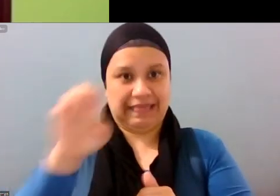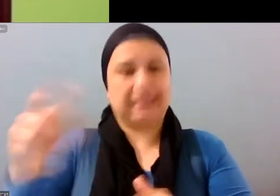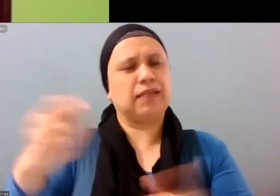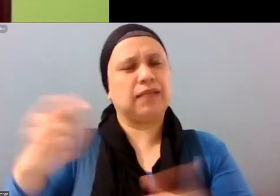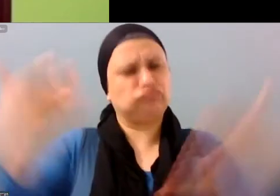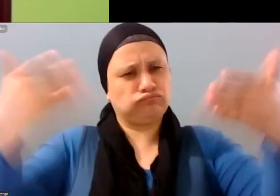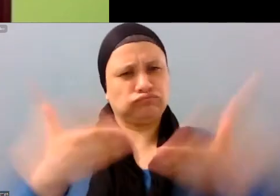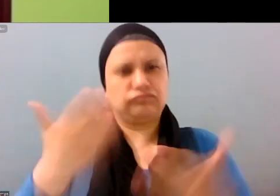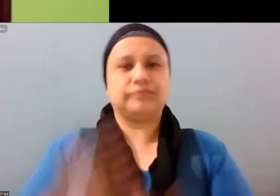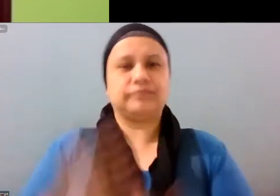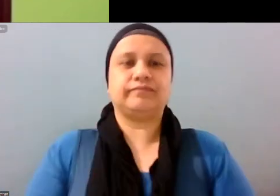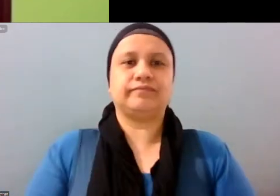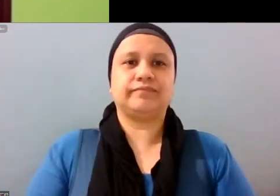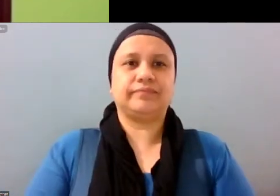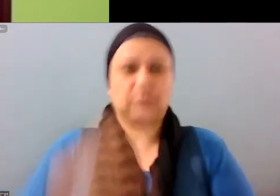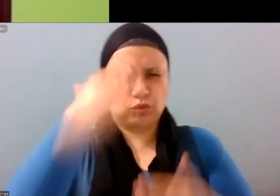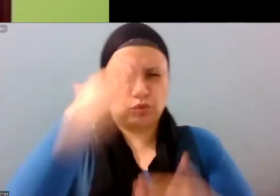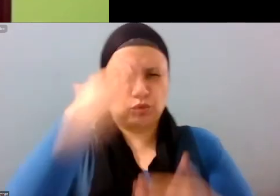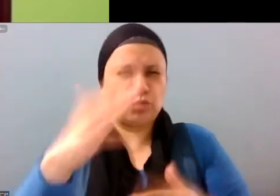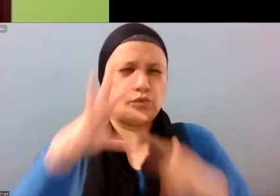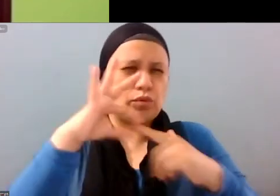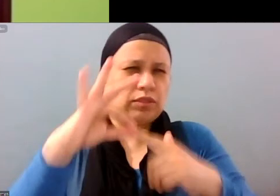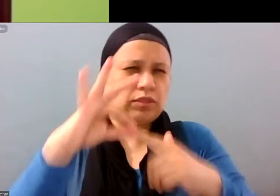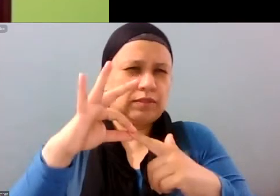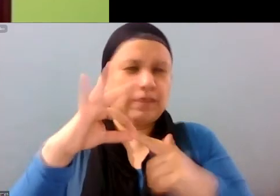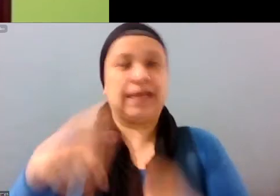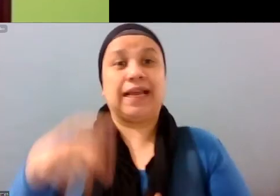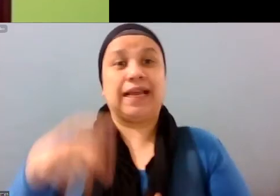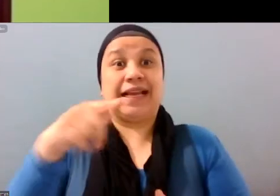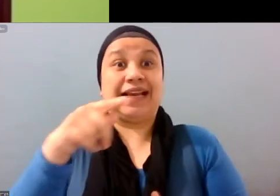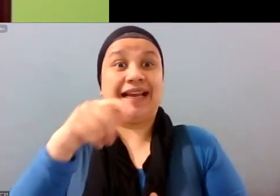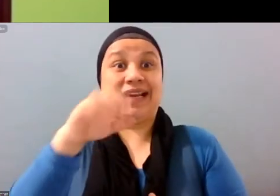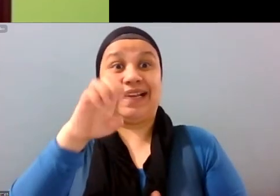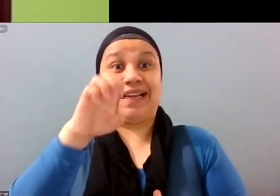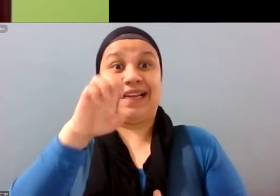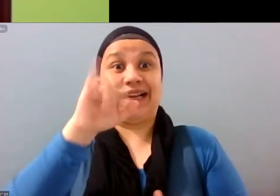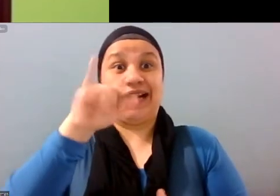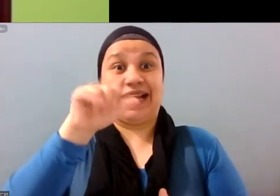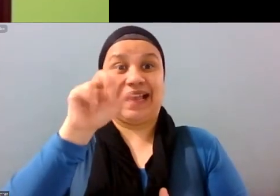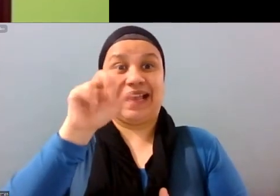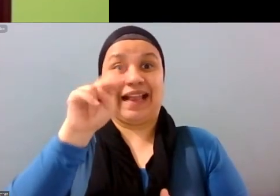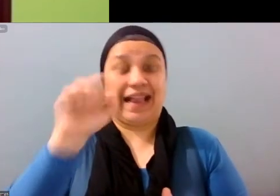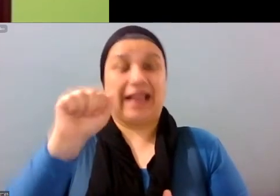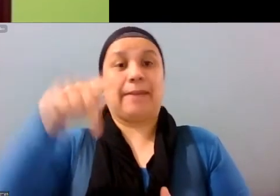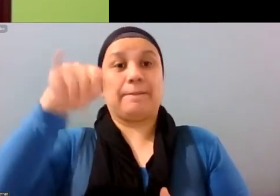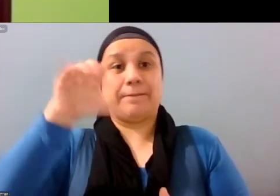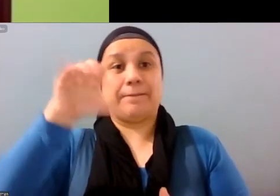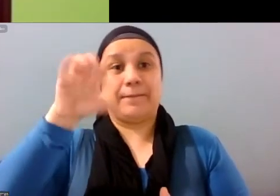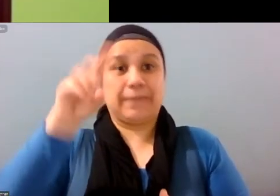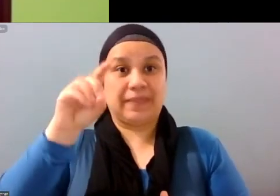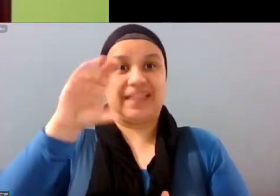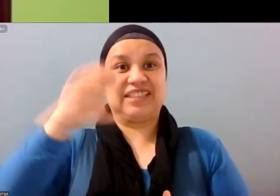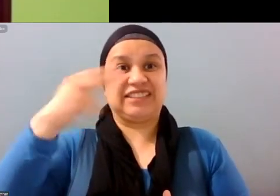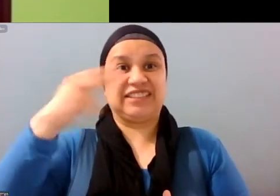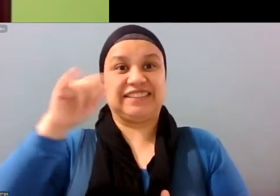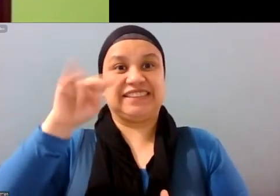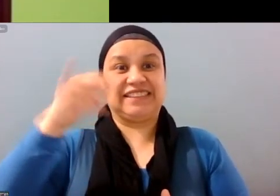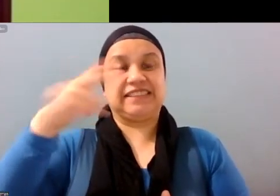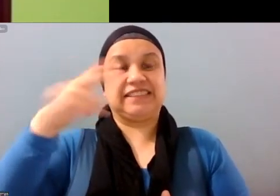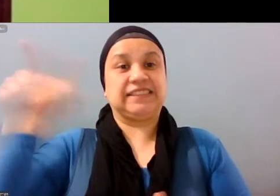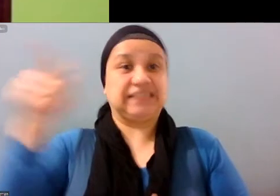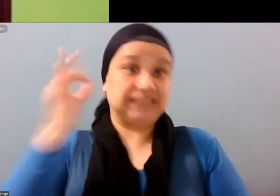un saludo muy especial a doña Iliana Picado Chinchilla, quien es ama de casa y es representante